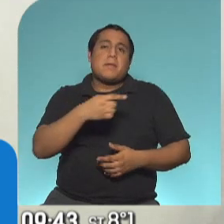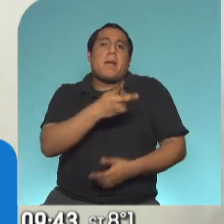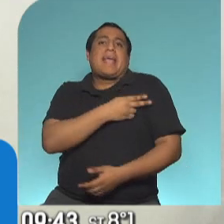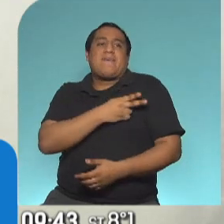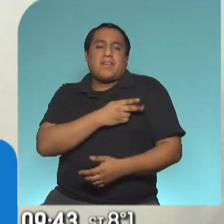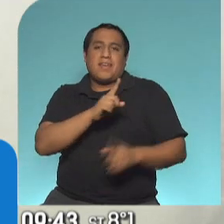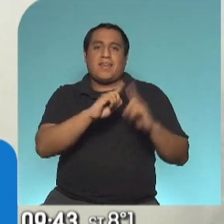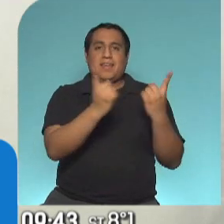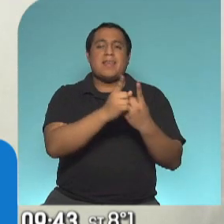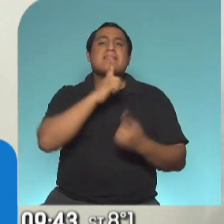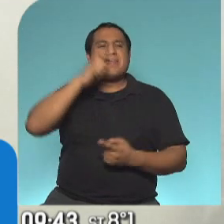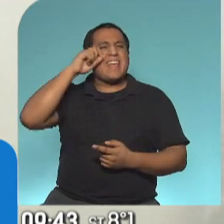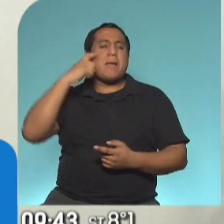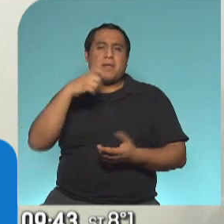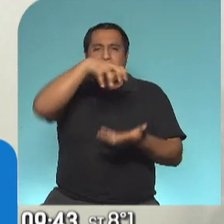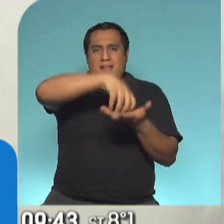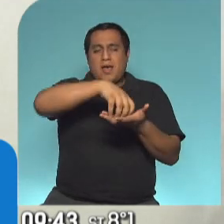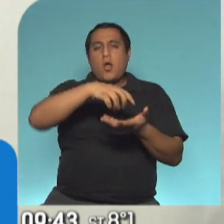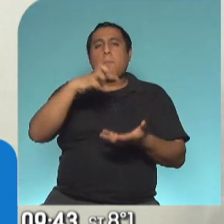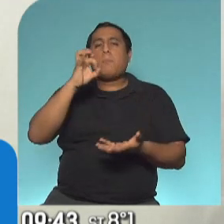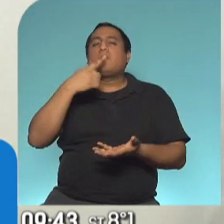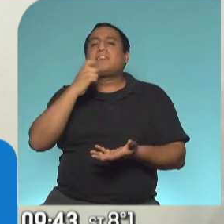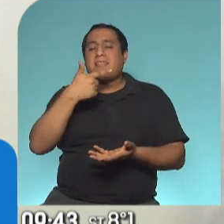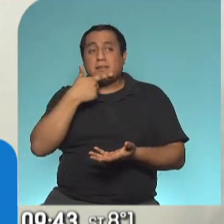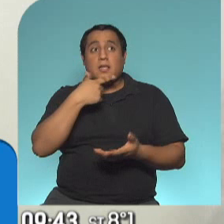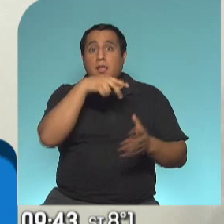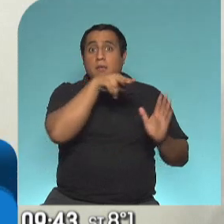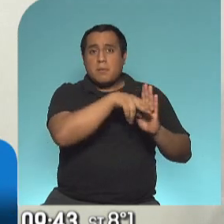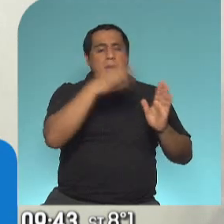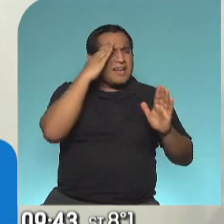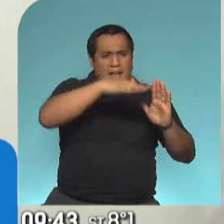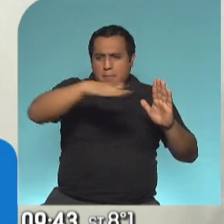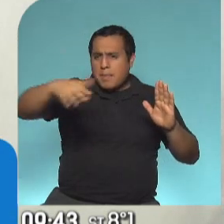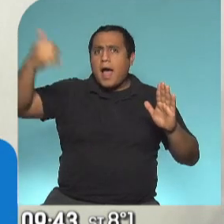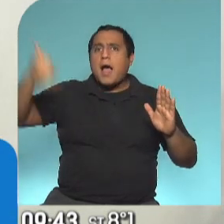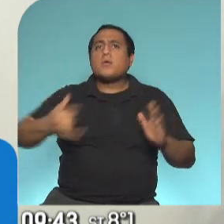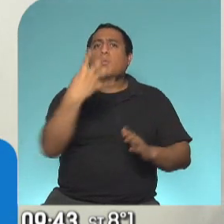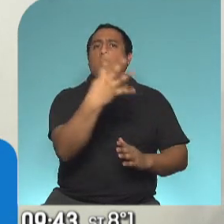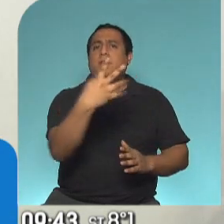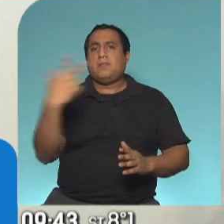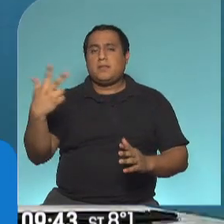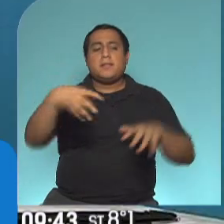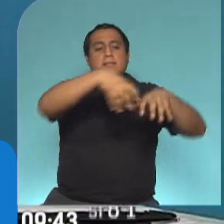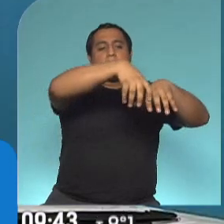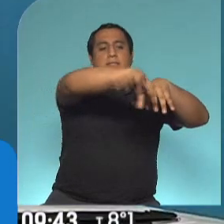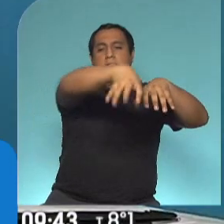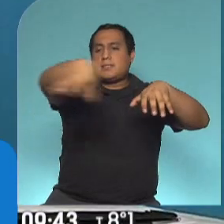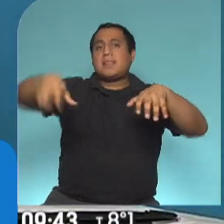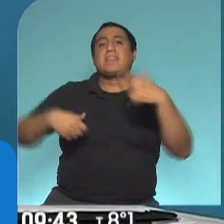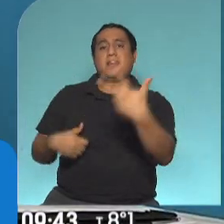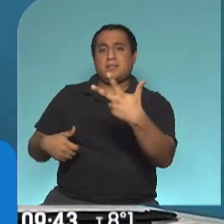en este momento nuestra terapia intensiva cuenta con 43 camas divididas en tres sectores